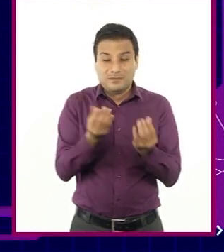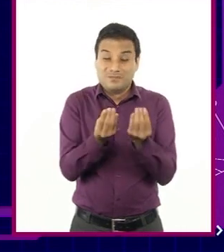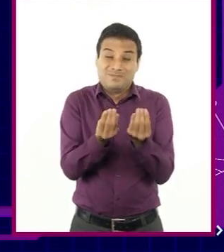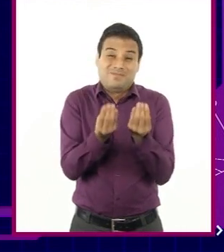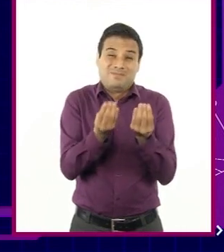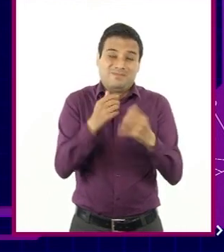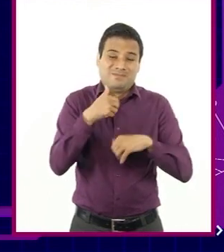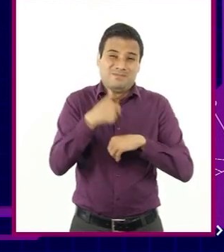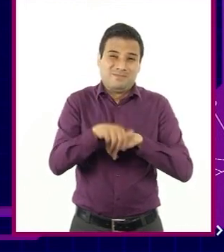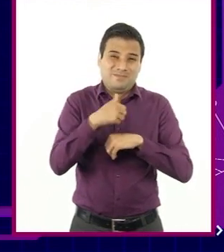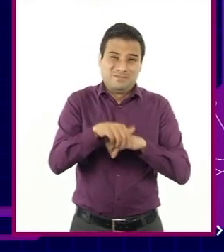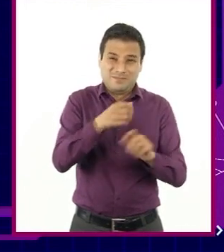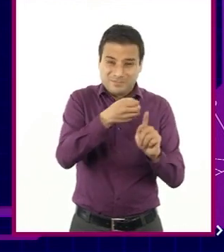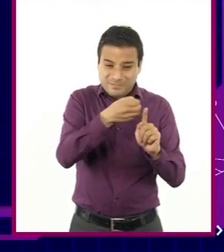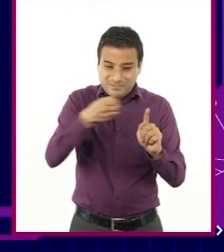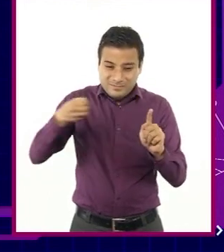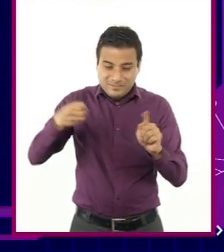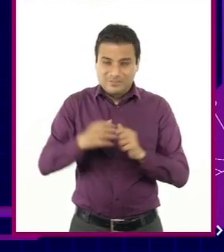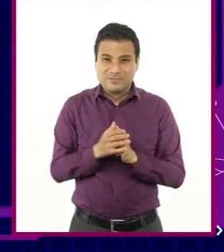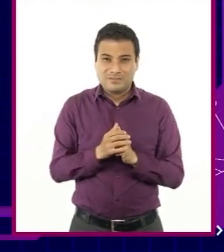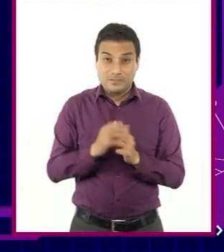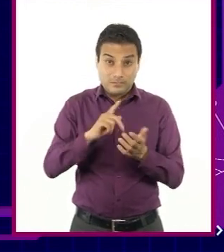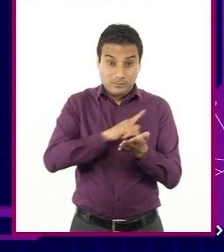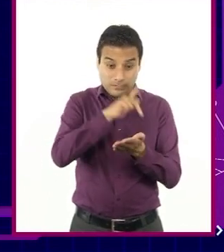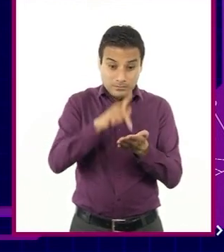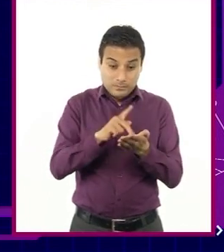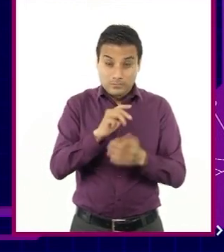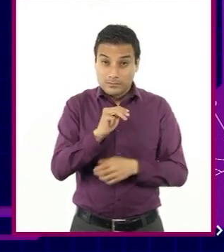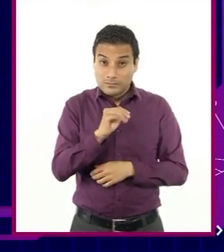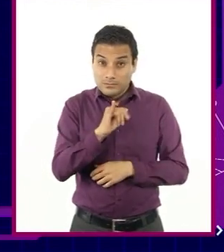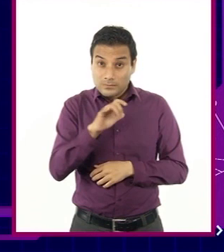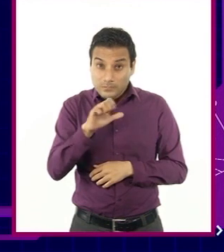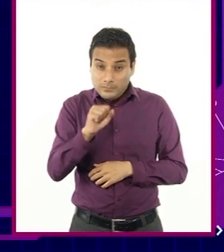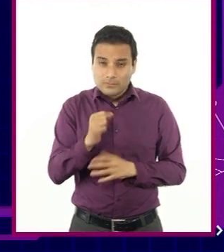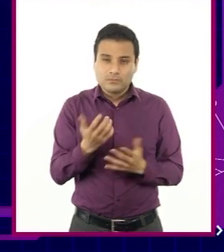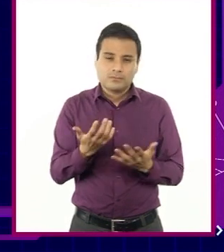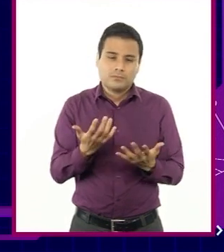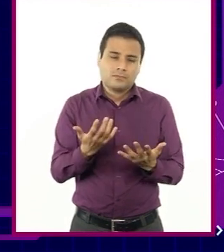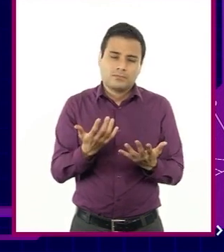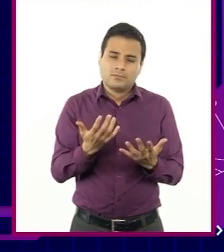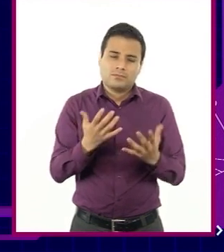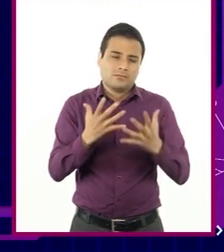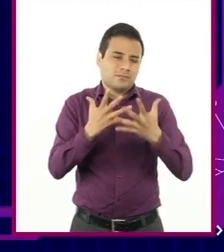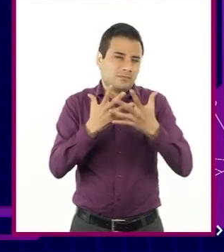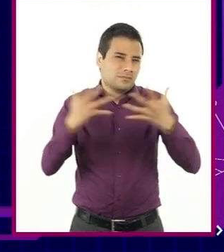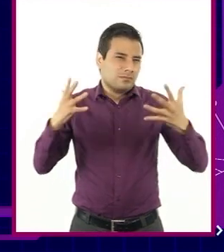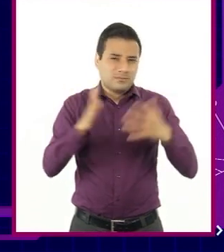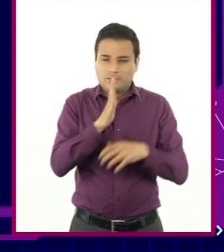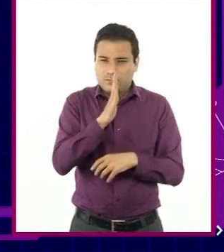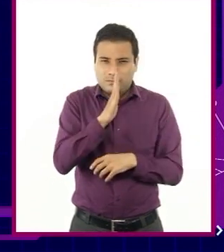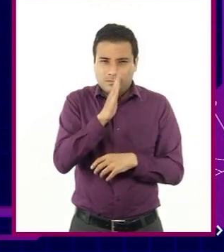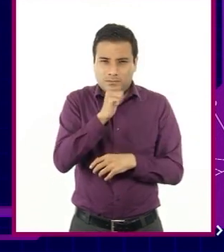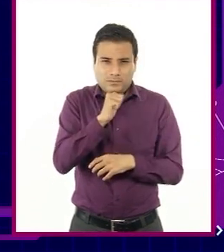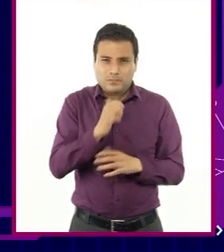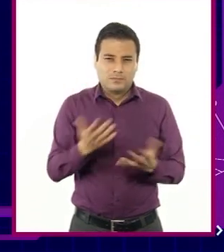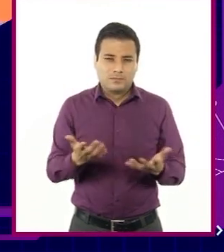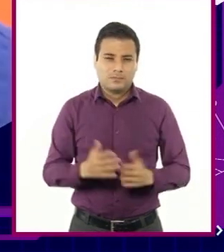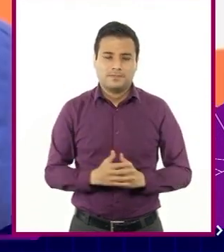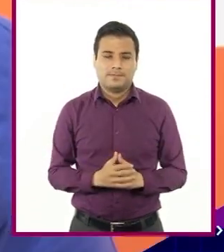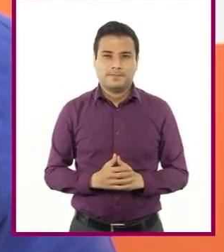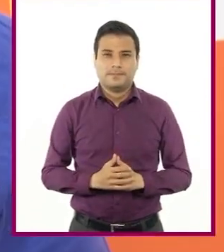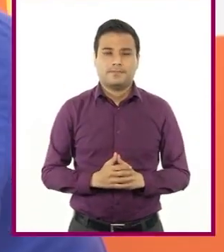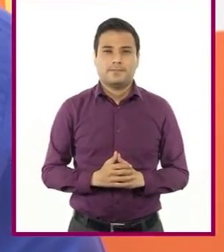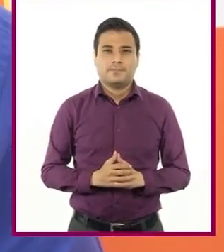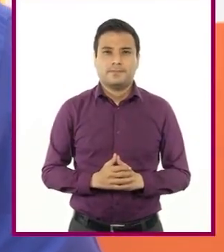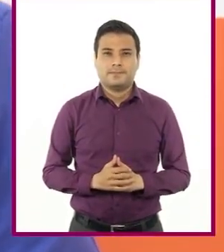de ellas, y un kilómetro y una milla son magnitudes grandes y la cantidad de ellas para la barda es muy pequeña.